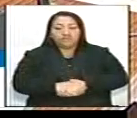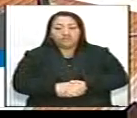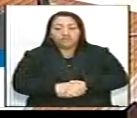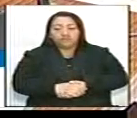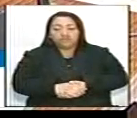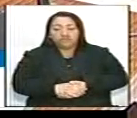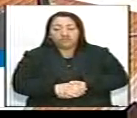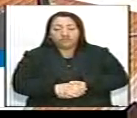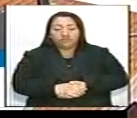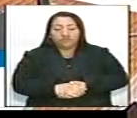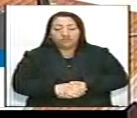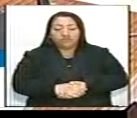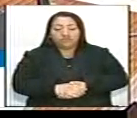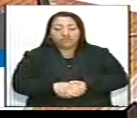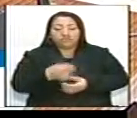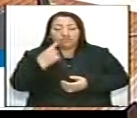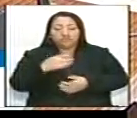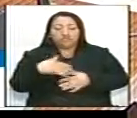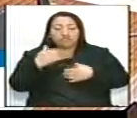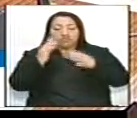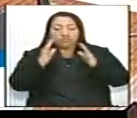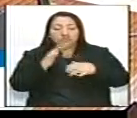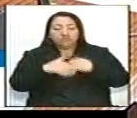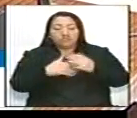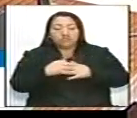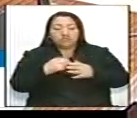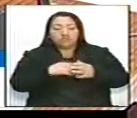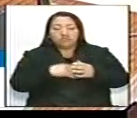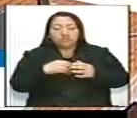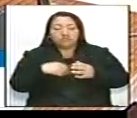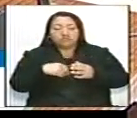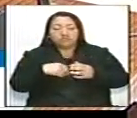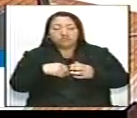para atender a nuestra población. Por otro lado, población de